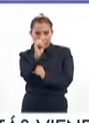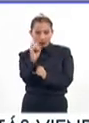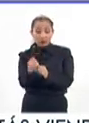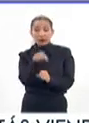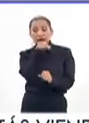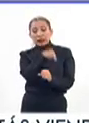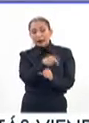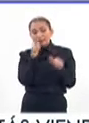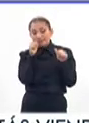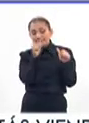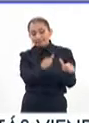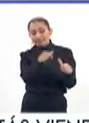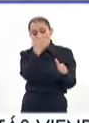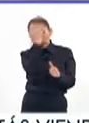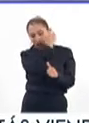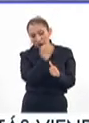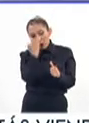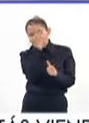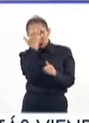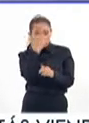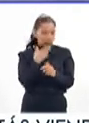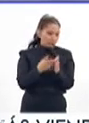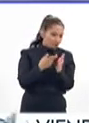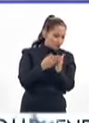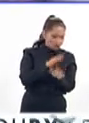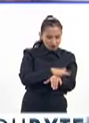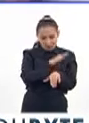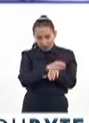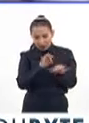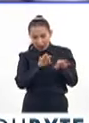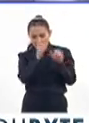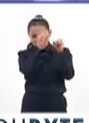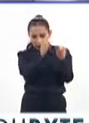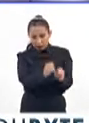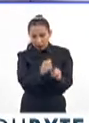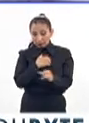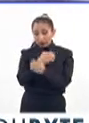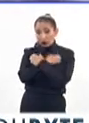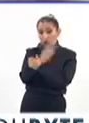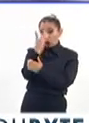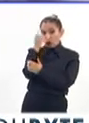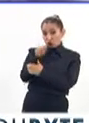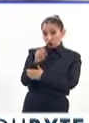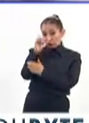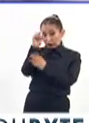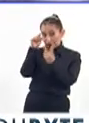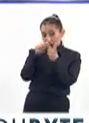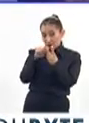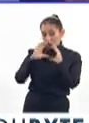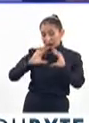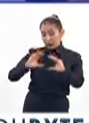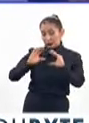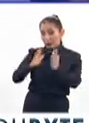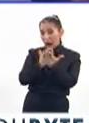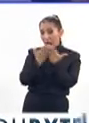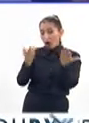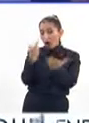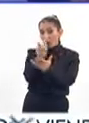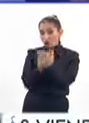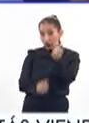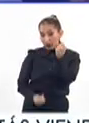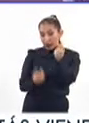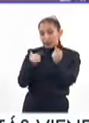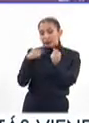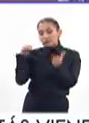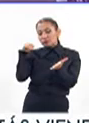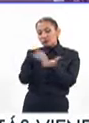la cual se centra en la evaluación de exámenes y el trabajo individual. En la Educación 2.0, la enseñanza se vuelve bilateral